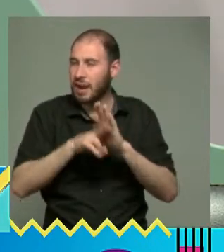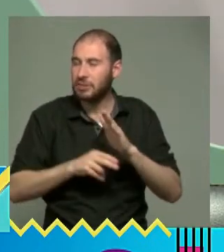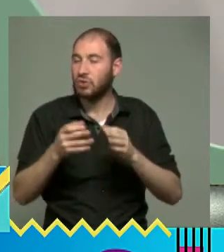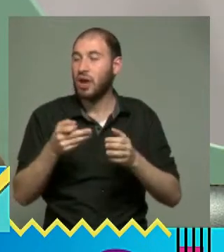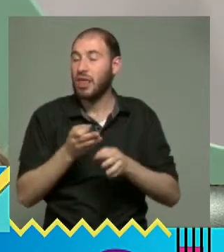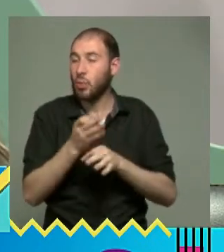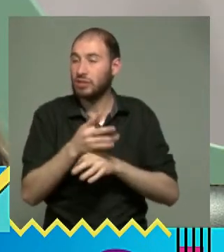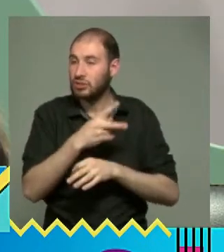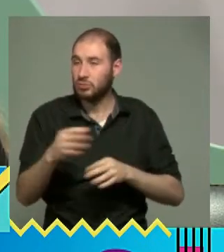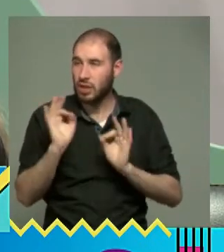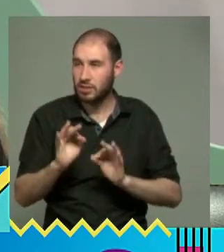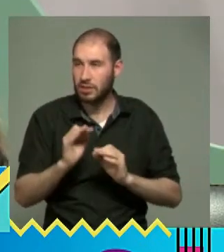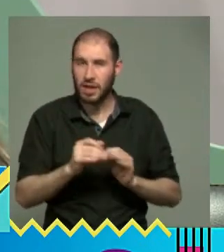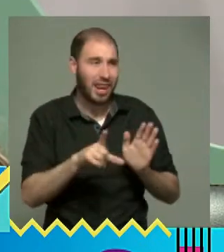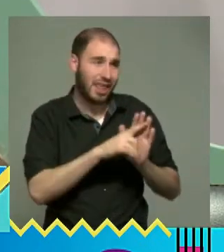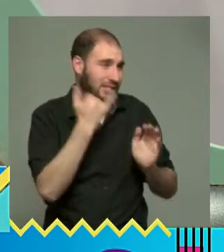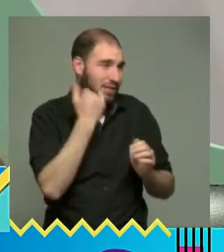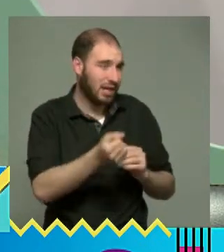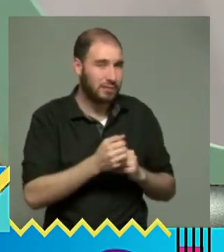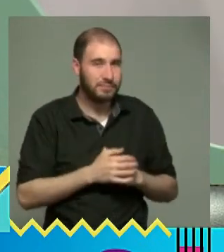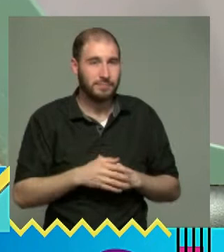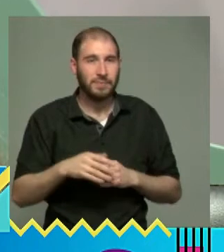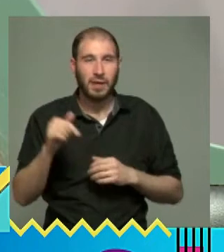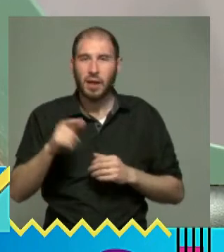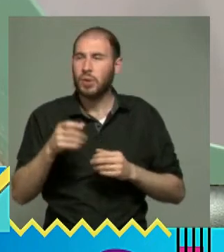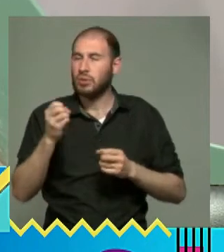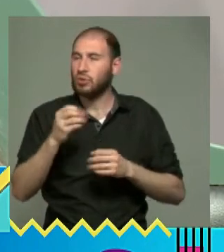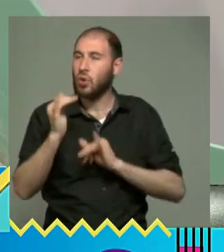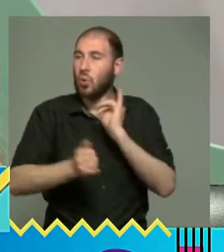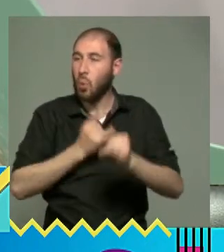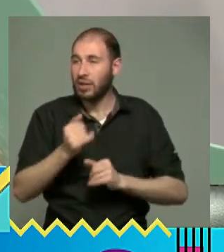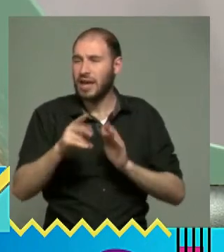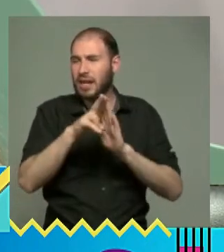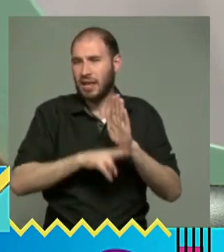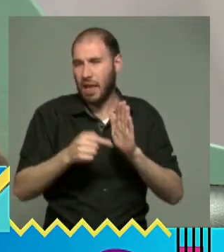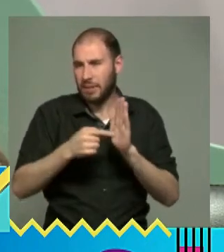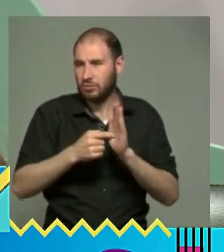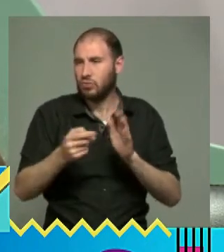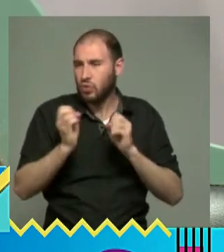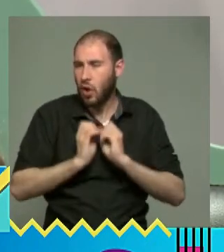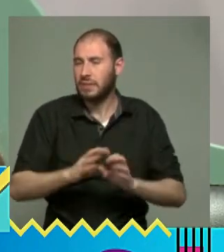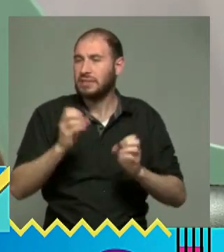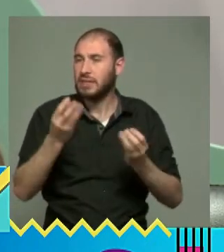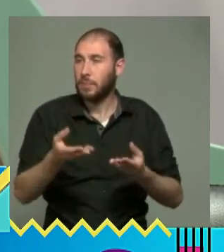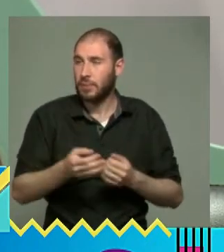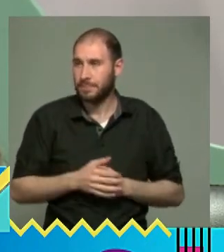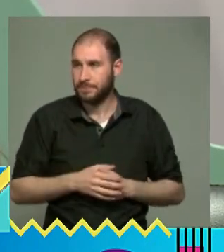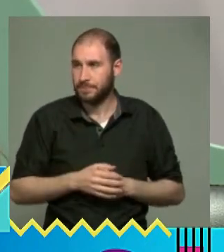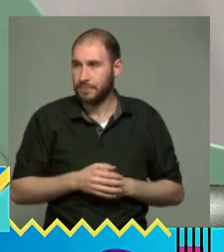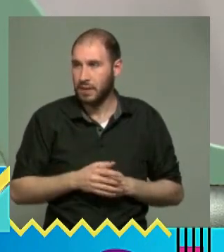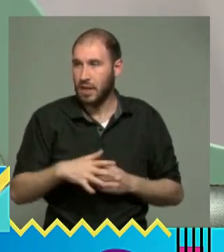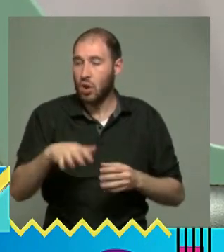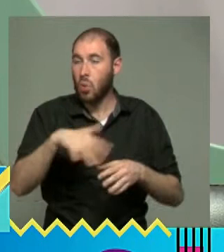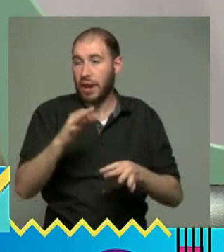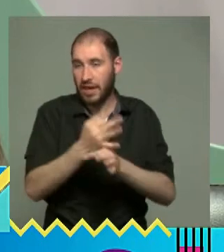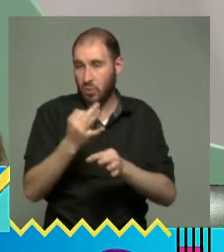Sexual Integral, ya está, que se aplique justamente por eso. Estamos planteando que se reglamente y que se aplique, porque realmente en las